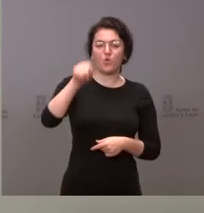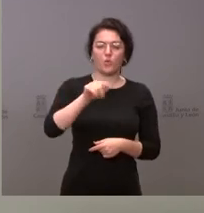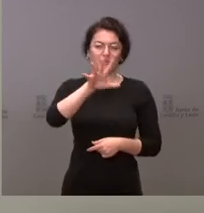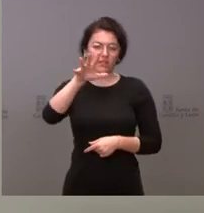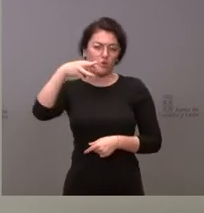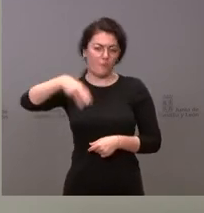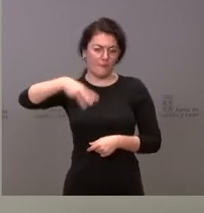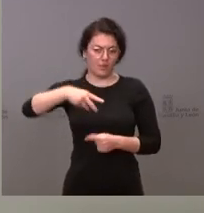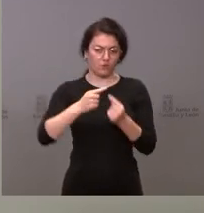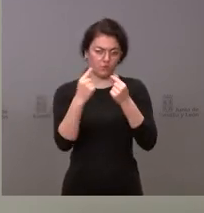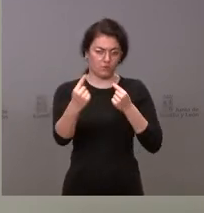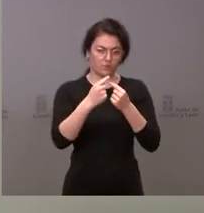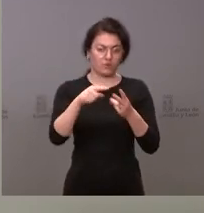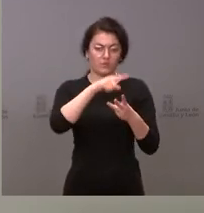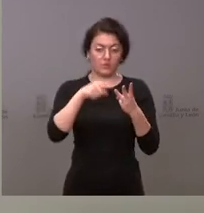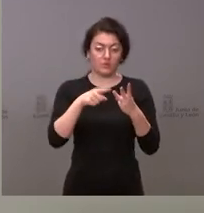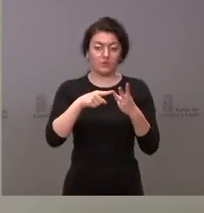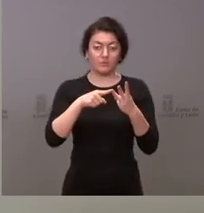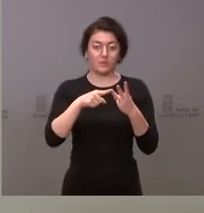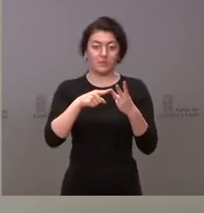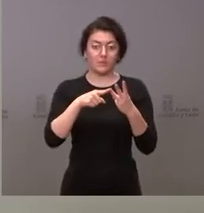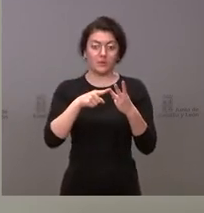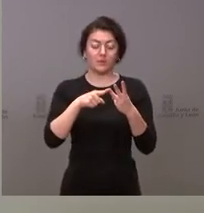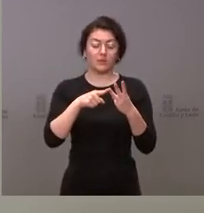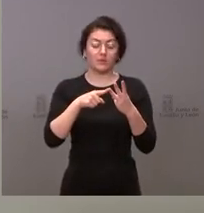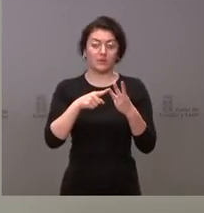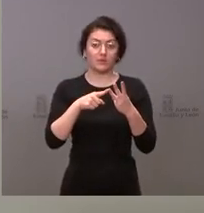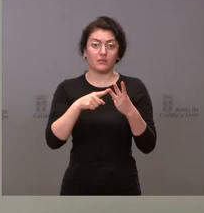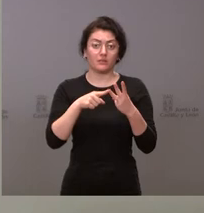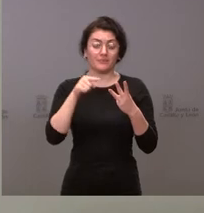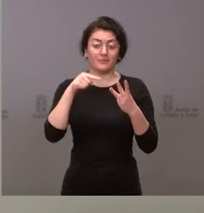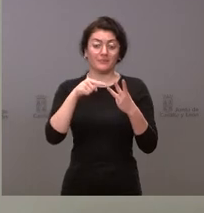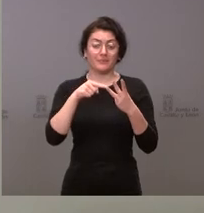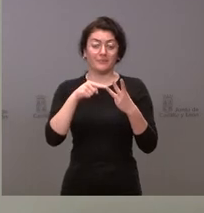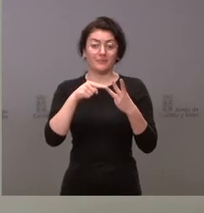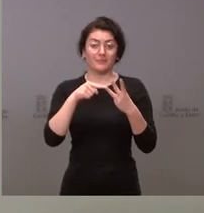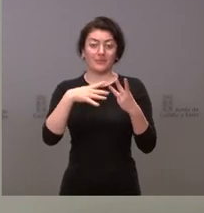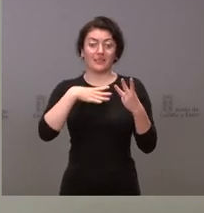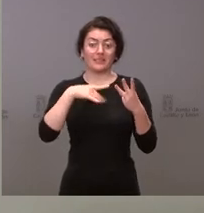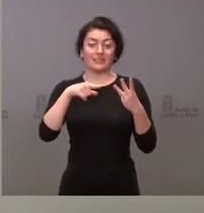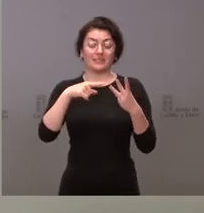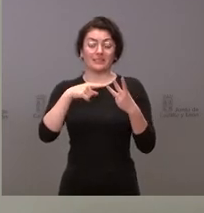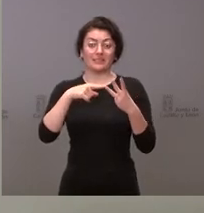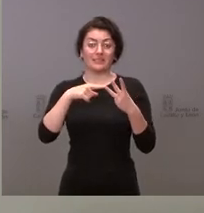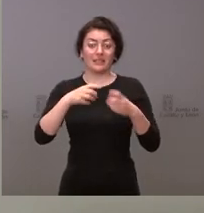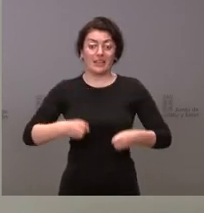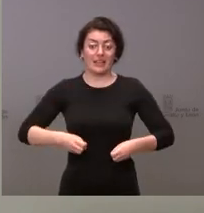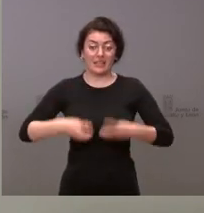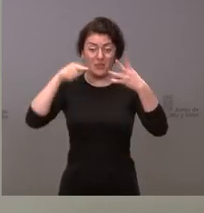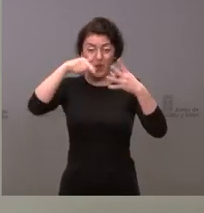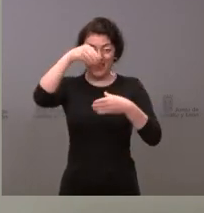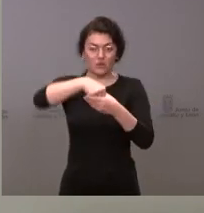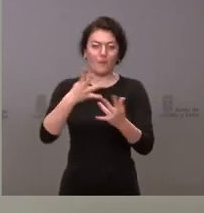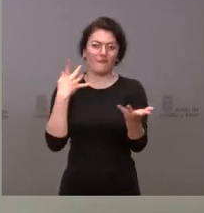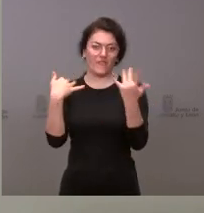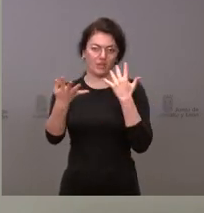y finalmente la posibilidad en el edificio de que se trate de poder garantizar una ventilación adecuada